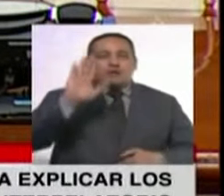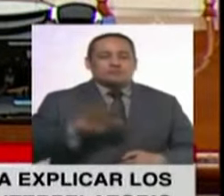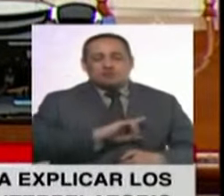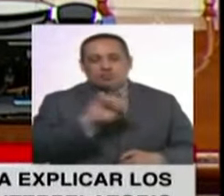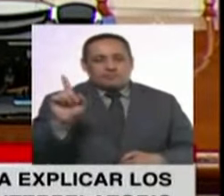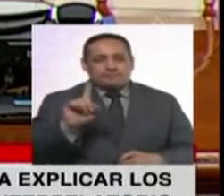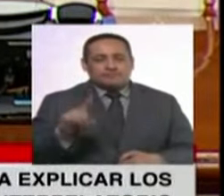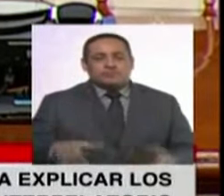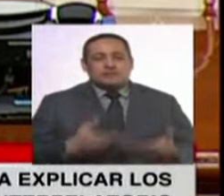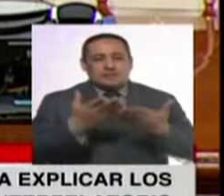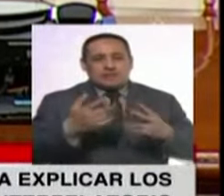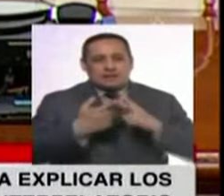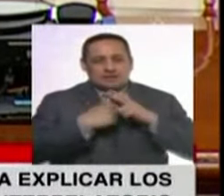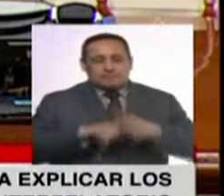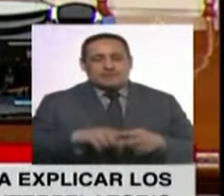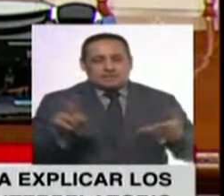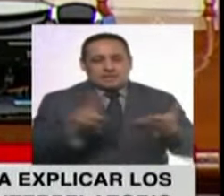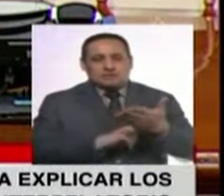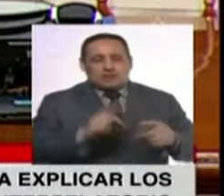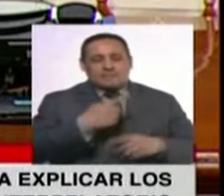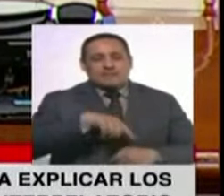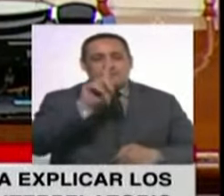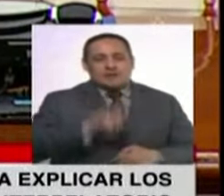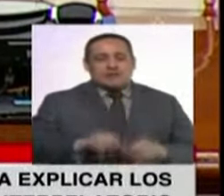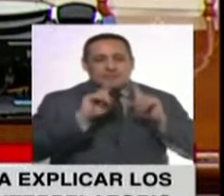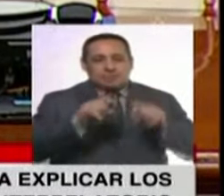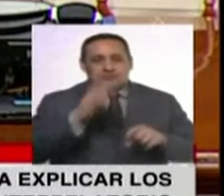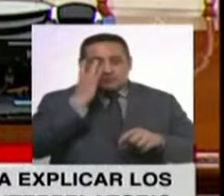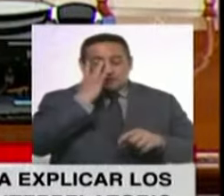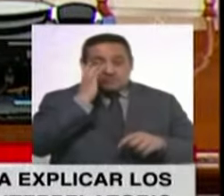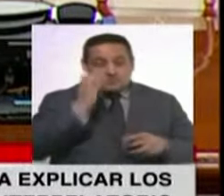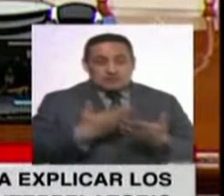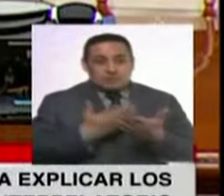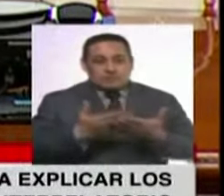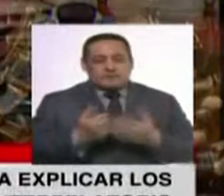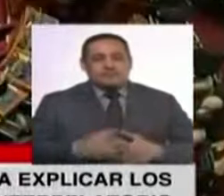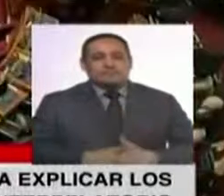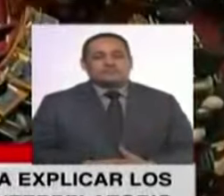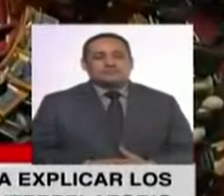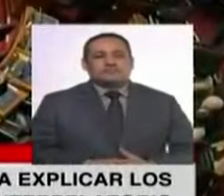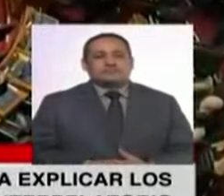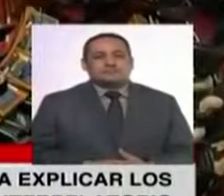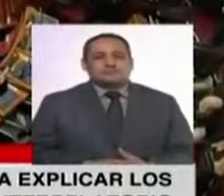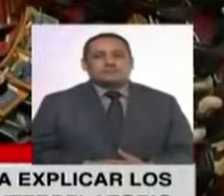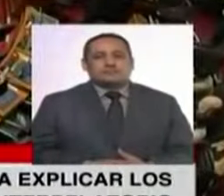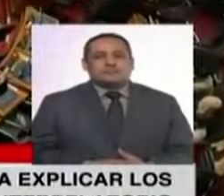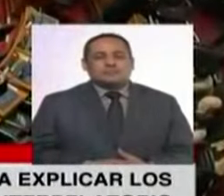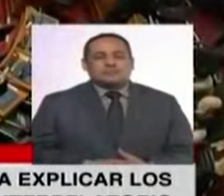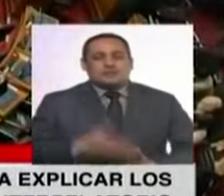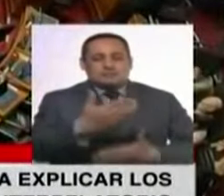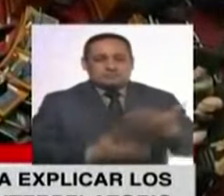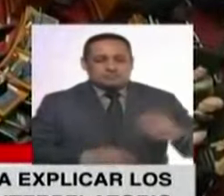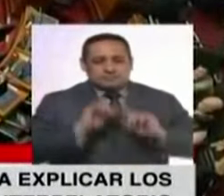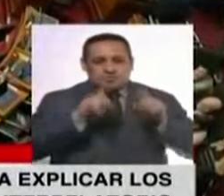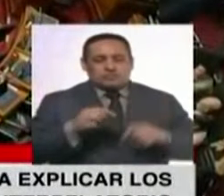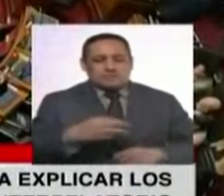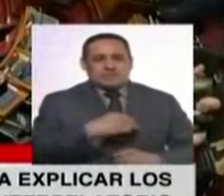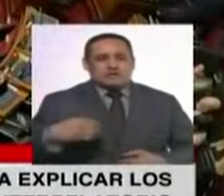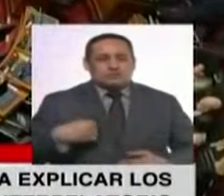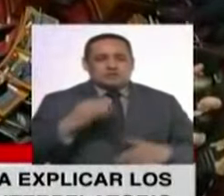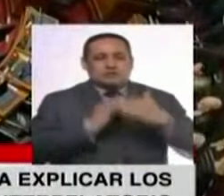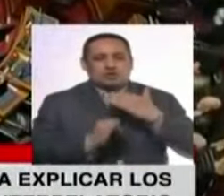señor relator de lectura a la primera pregunta de previo interpelatorio luego interpelatorio al